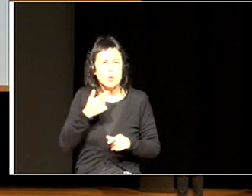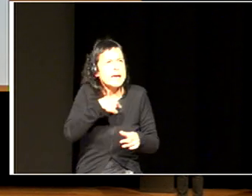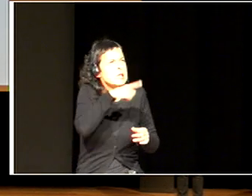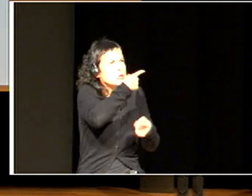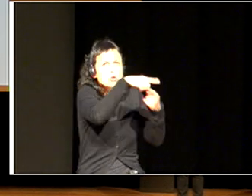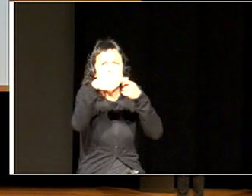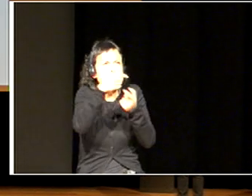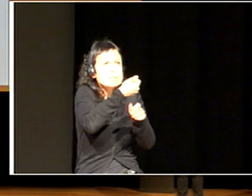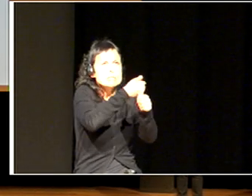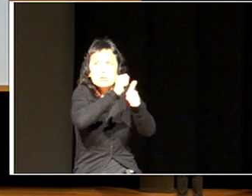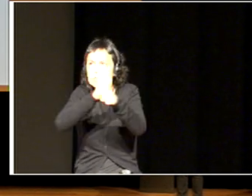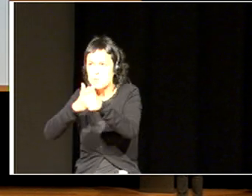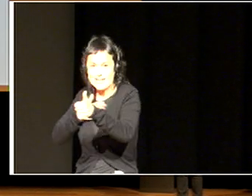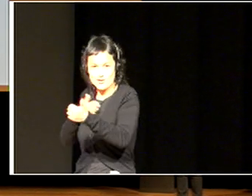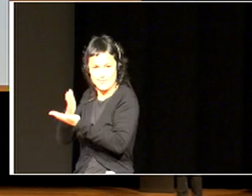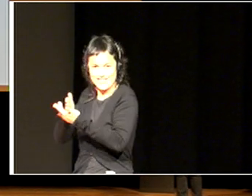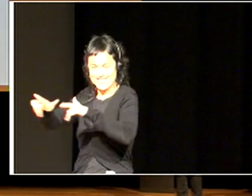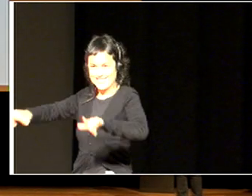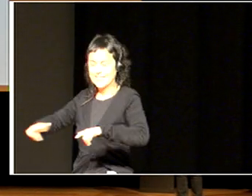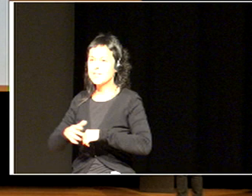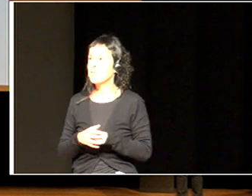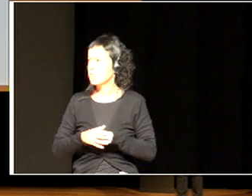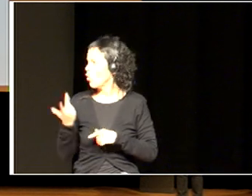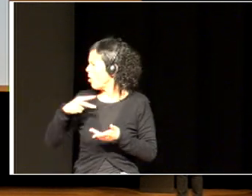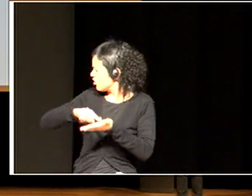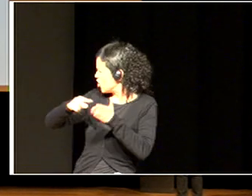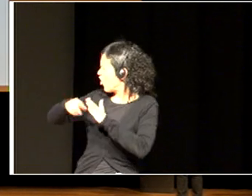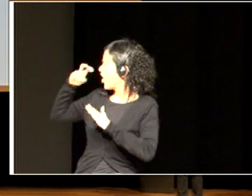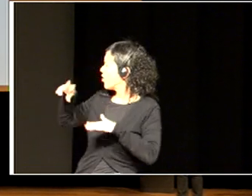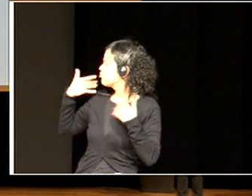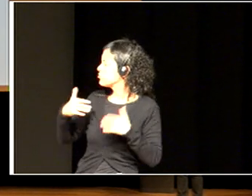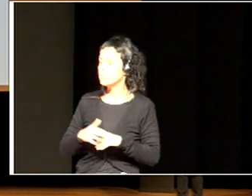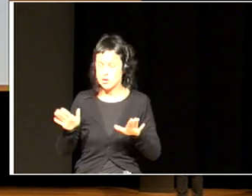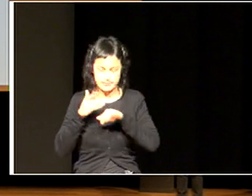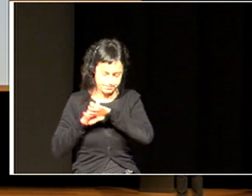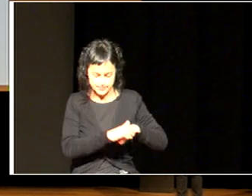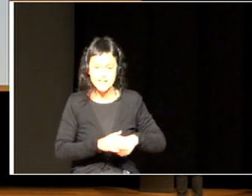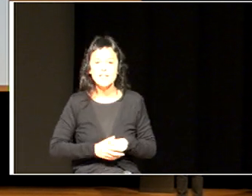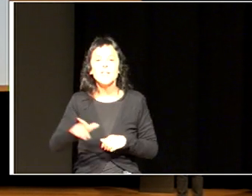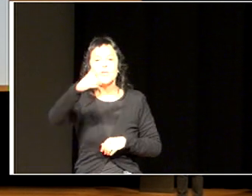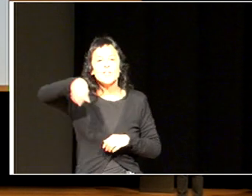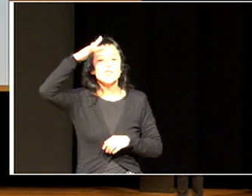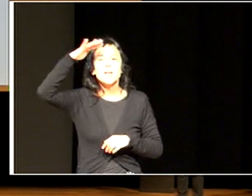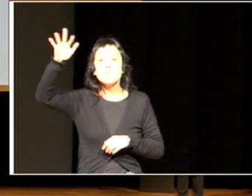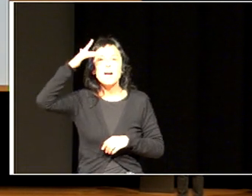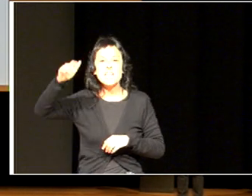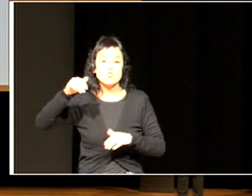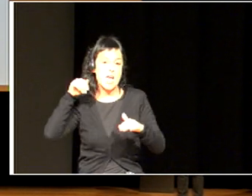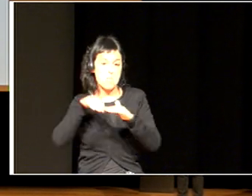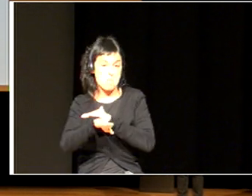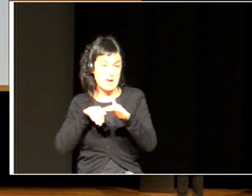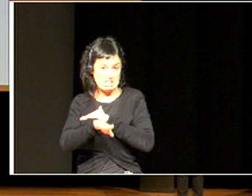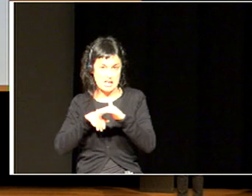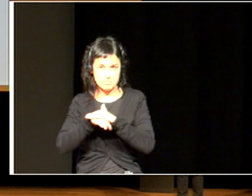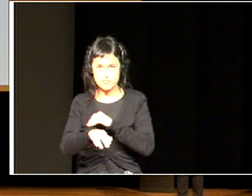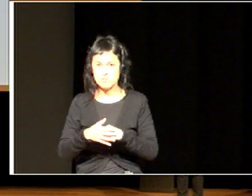barbie y tiene tecnologías imaginaos que es una imprenta vale en